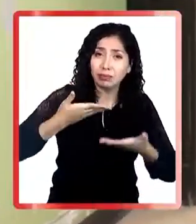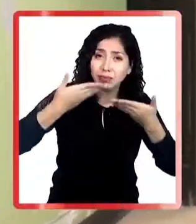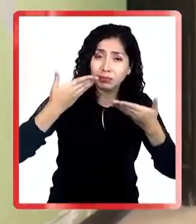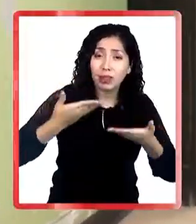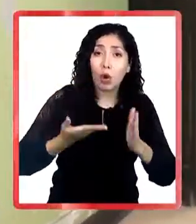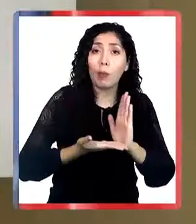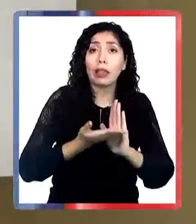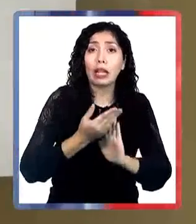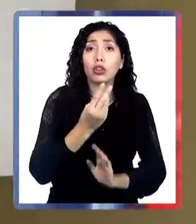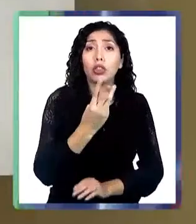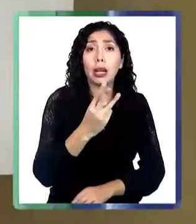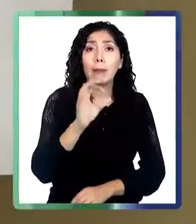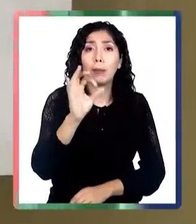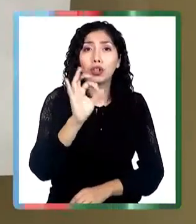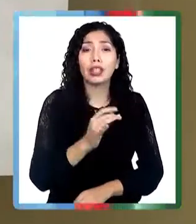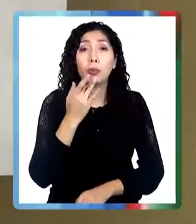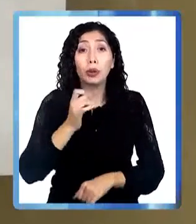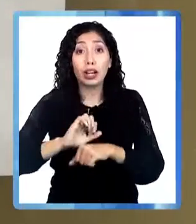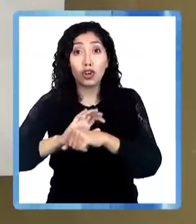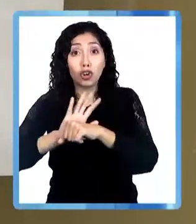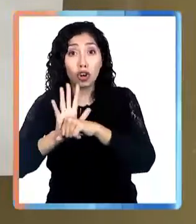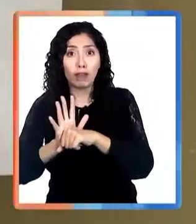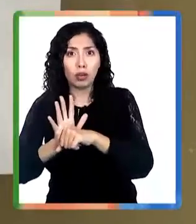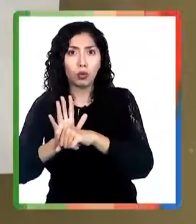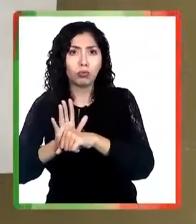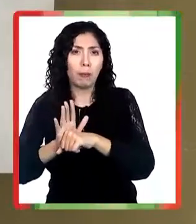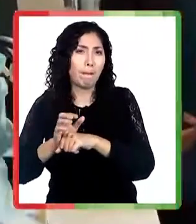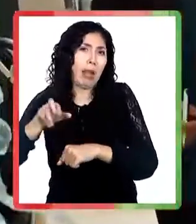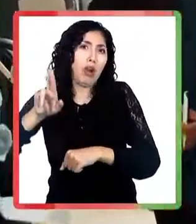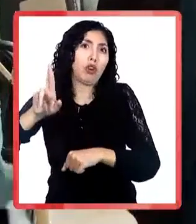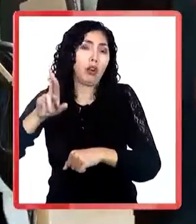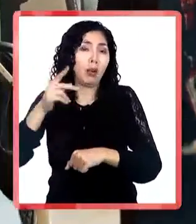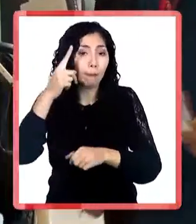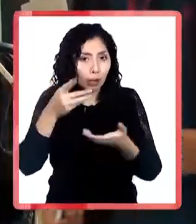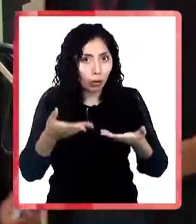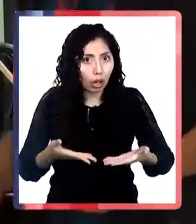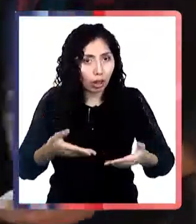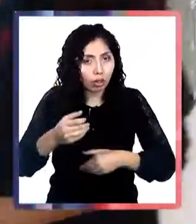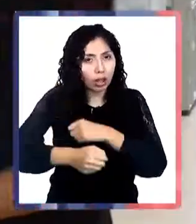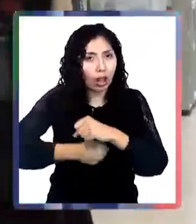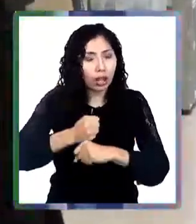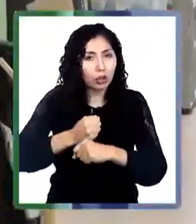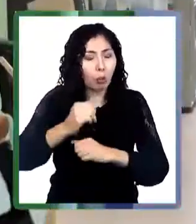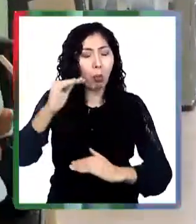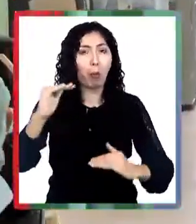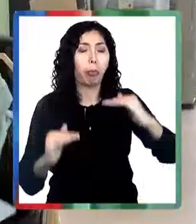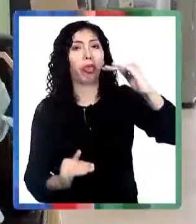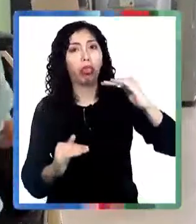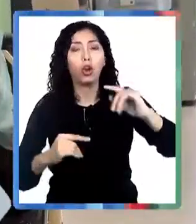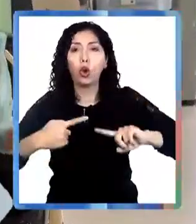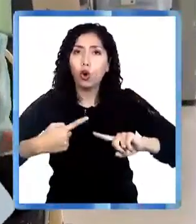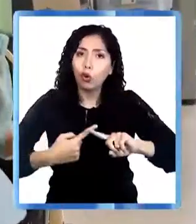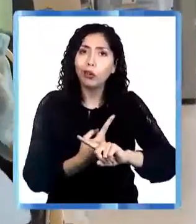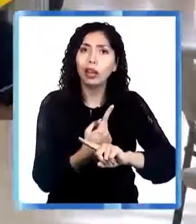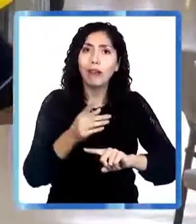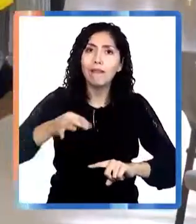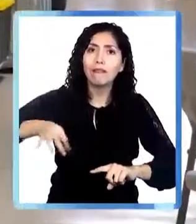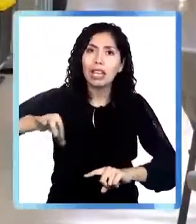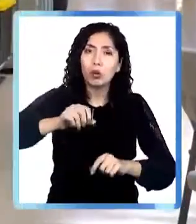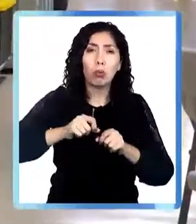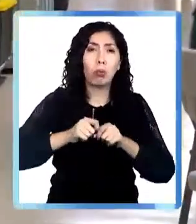el 3 por ciento ya que el coronavirus era preponderante sin embargo este año se dispararon nuevamente